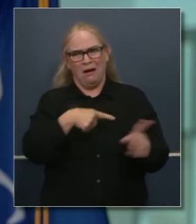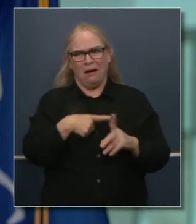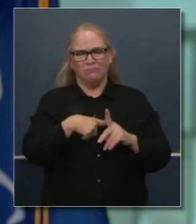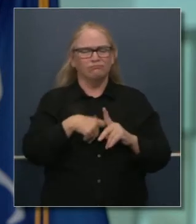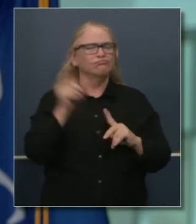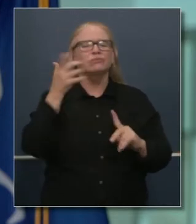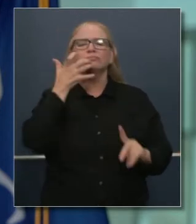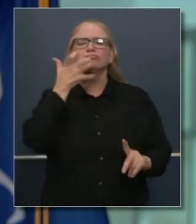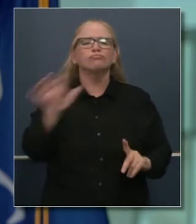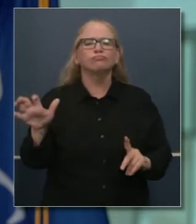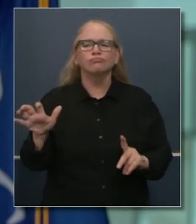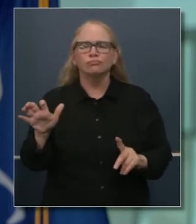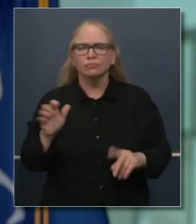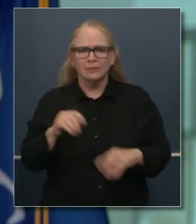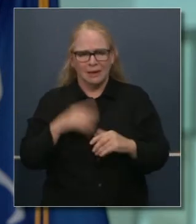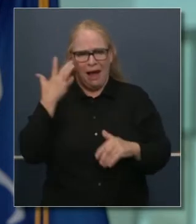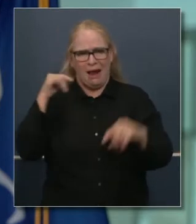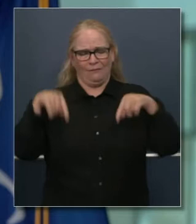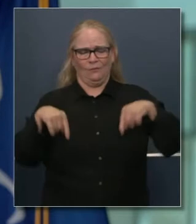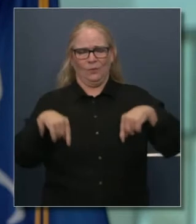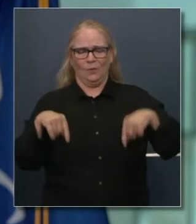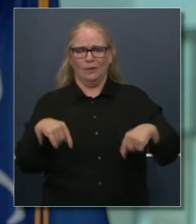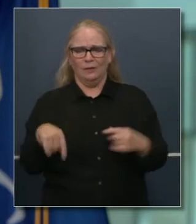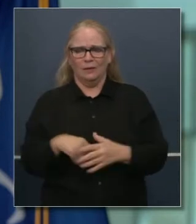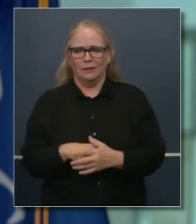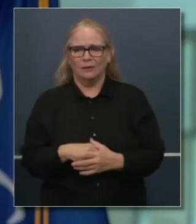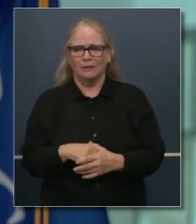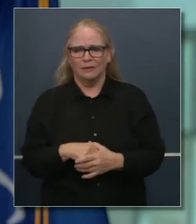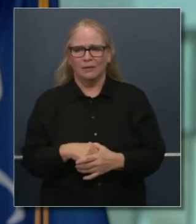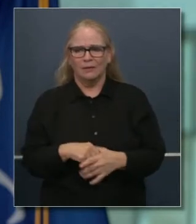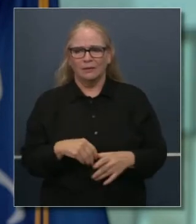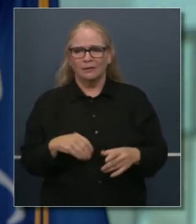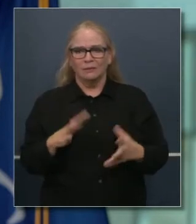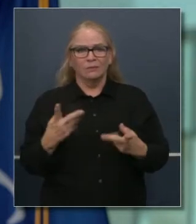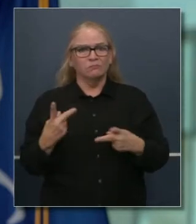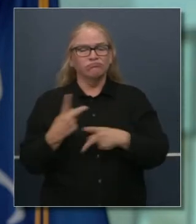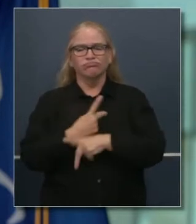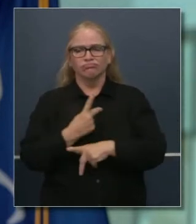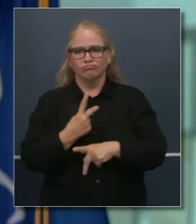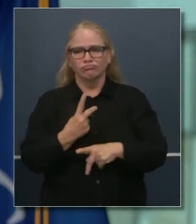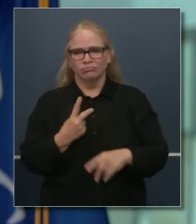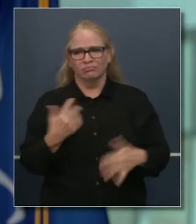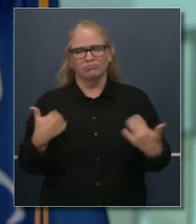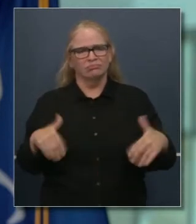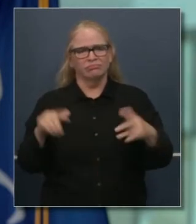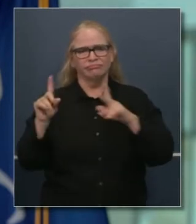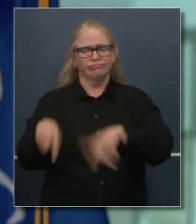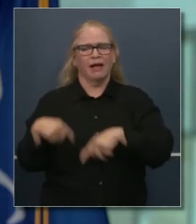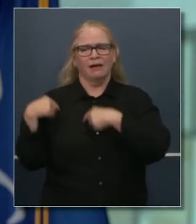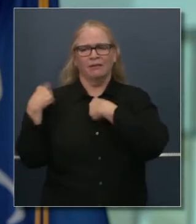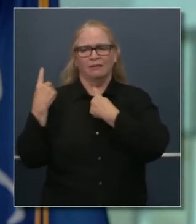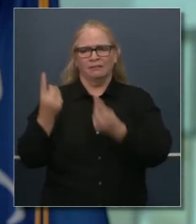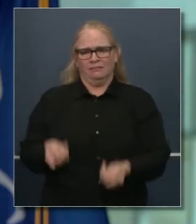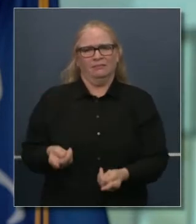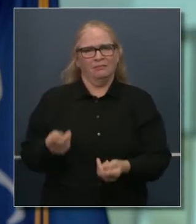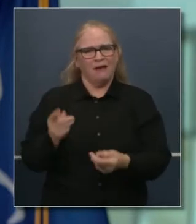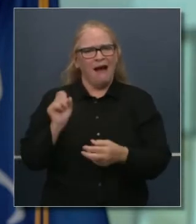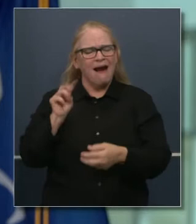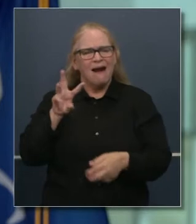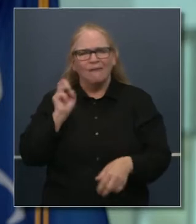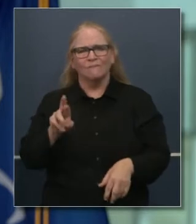hemos experimentado en el estado de california las temperaturas más altas que se han visto en mucho tiempo